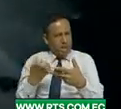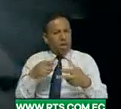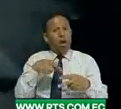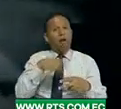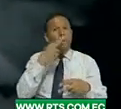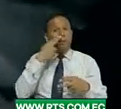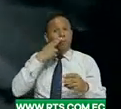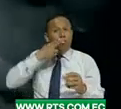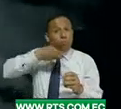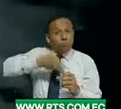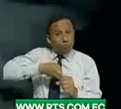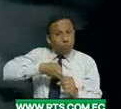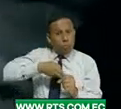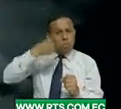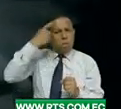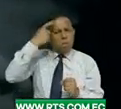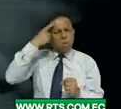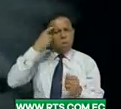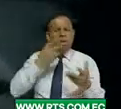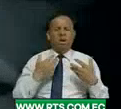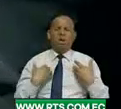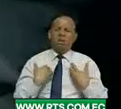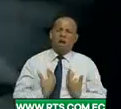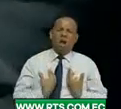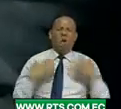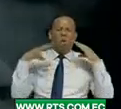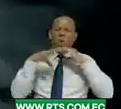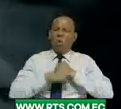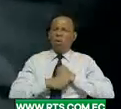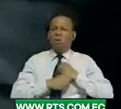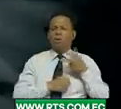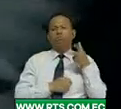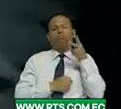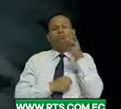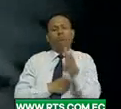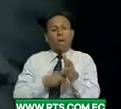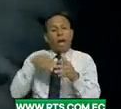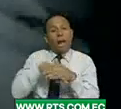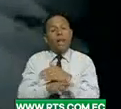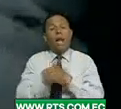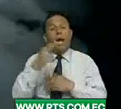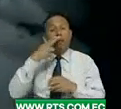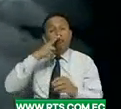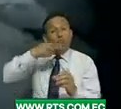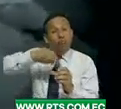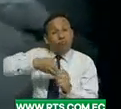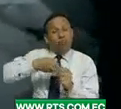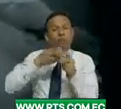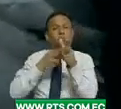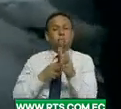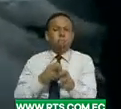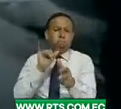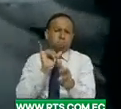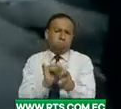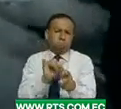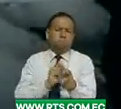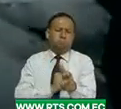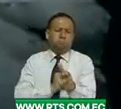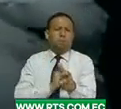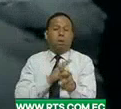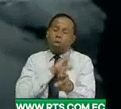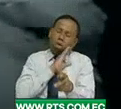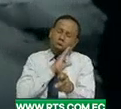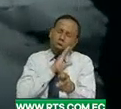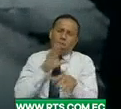ser la peor decisión de sus vidas. Cuando estaban dormidos fueron sorprendidos por al menos 6 sujetos armados que les llevaron en contra de